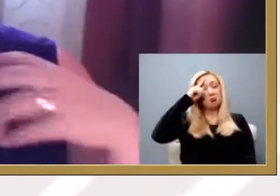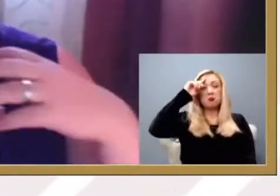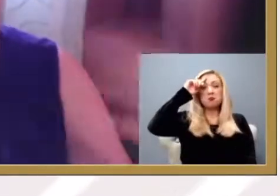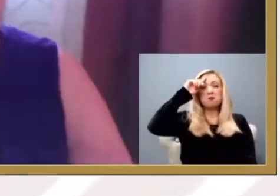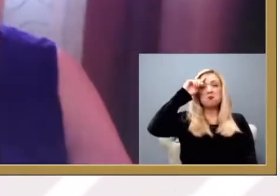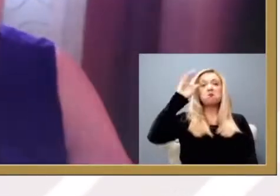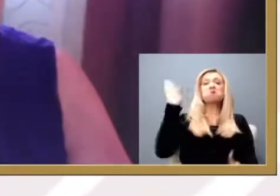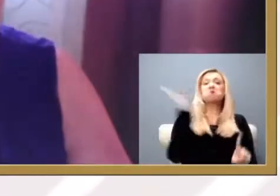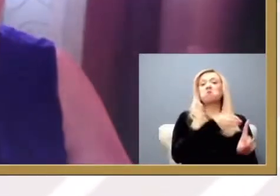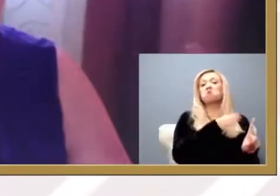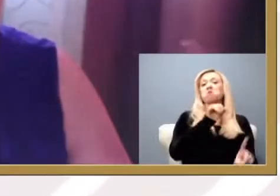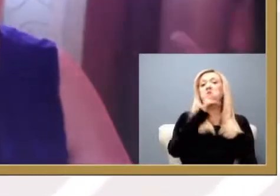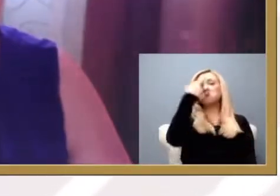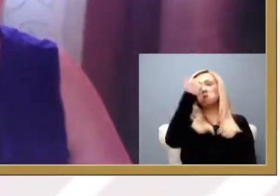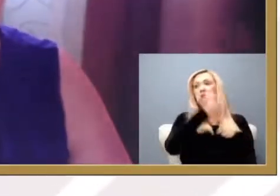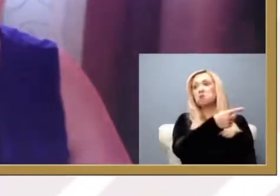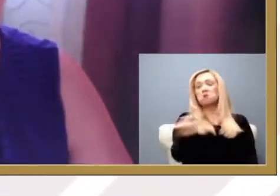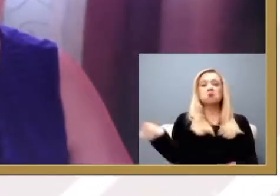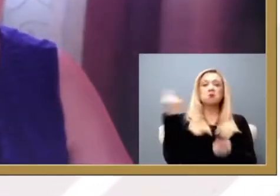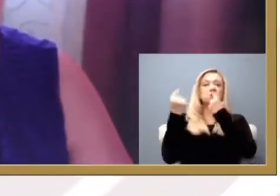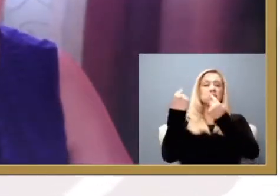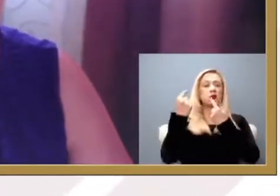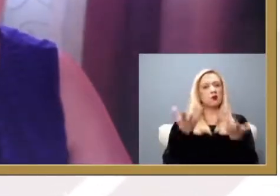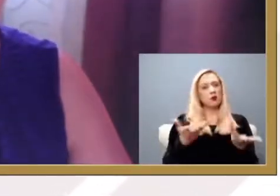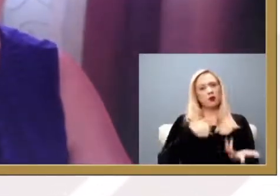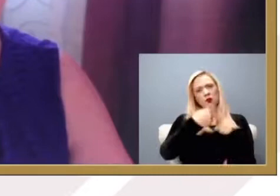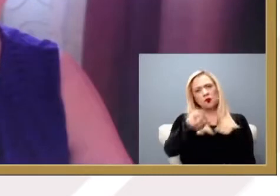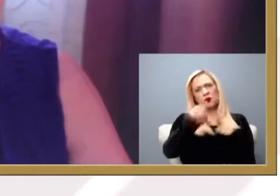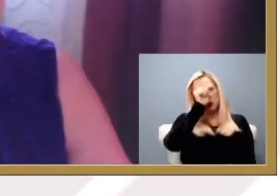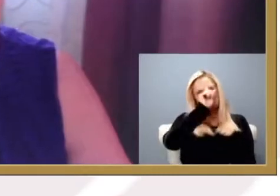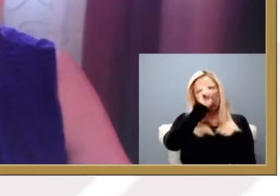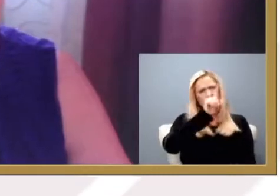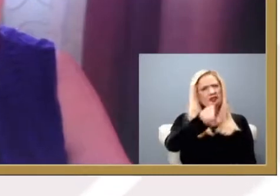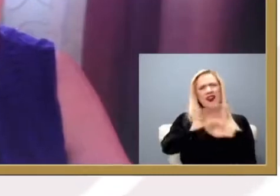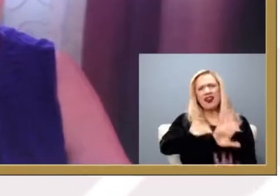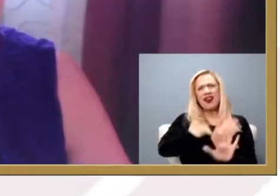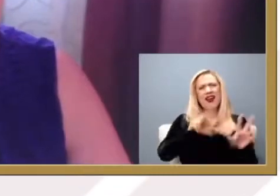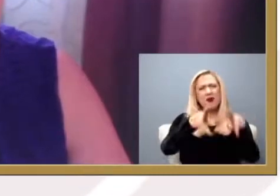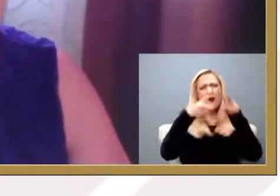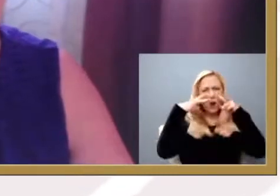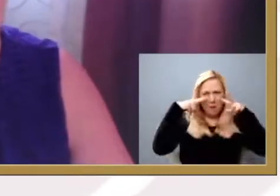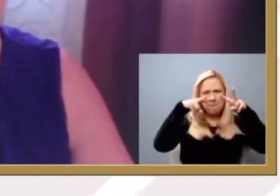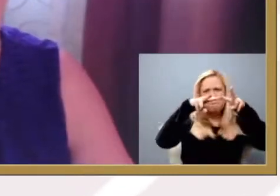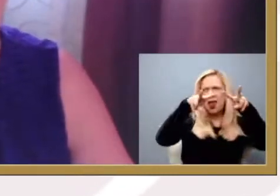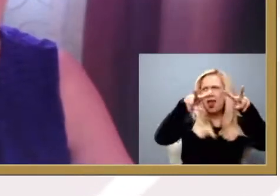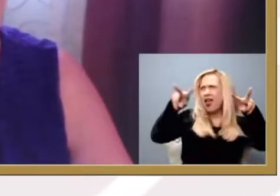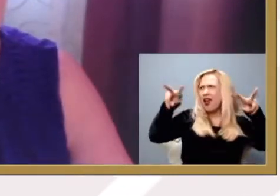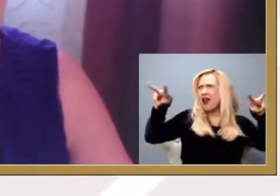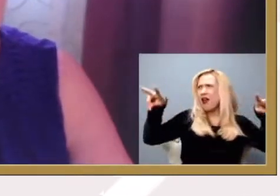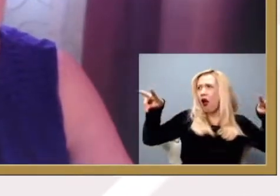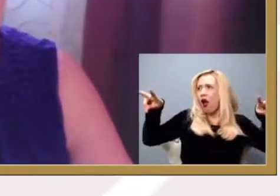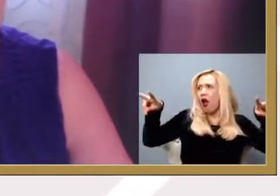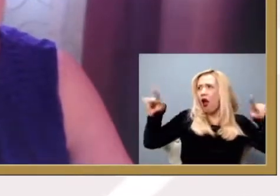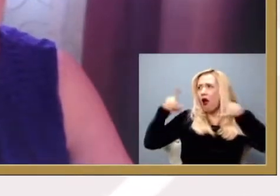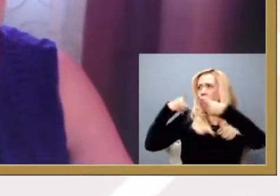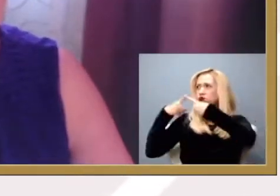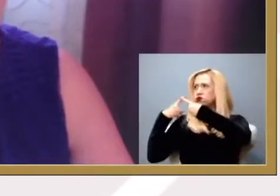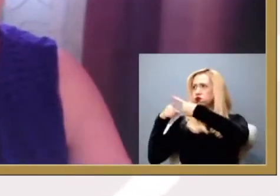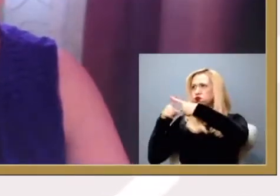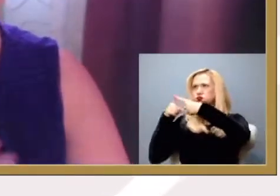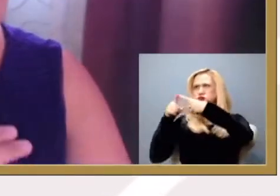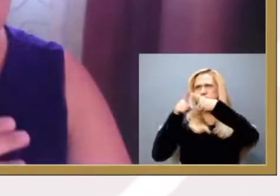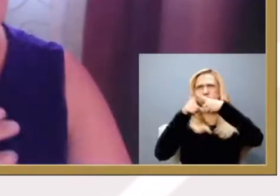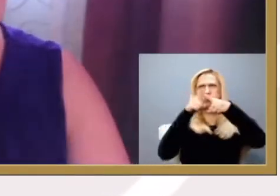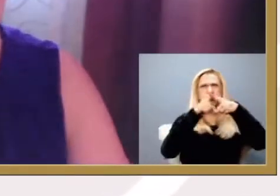bueno, yo siempre lo que digo es que lo que yo le aconsejo a las personas es que simplemente volteen a ver alrededor y qué diversidad de cuerpos van a encontrar, ¿sí?